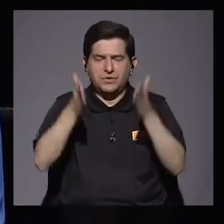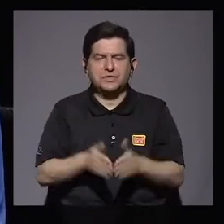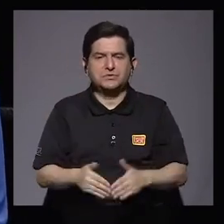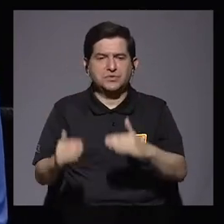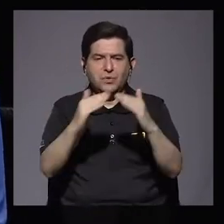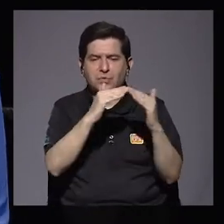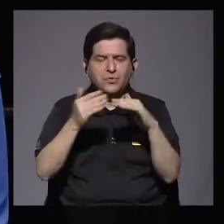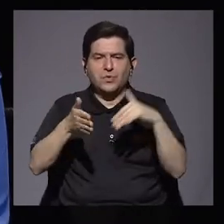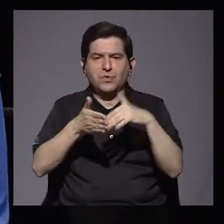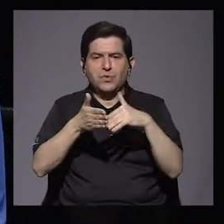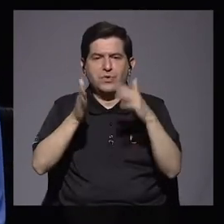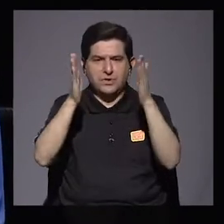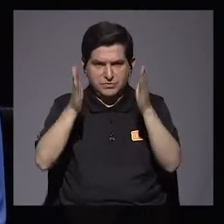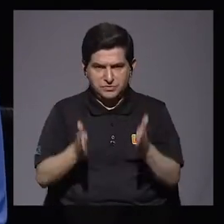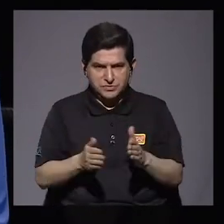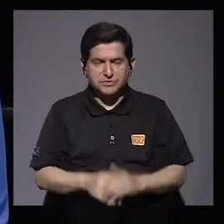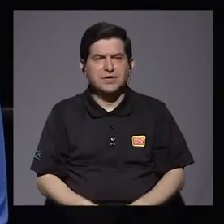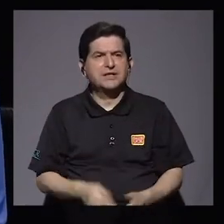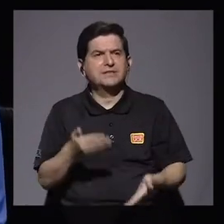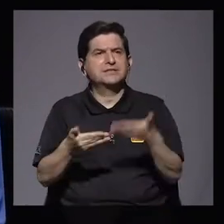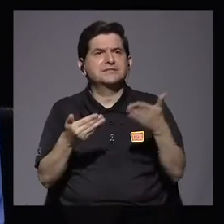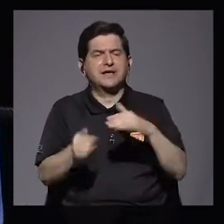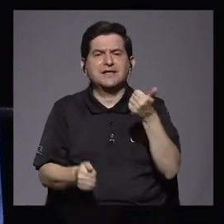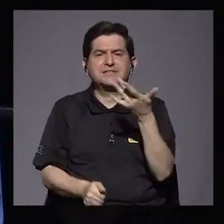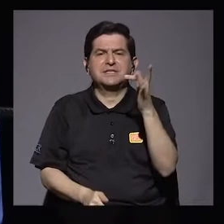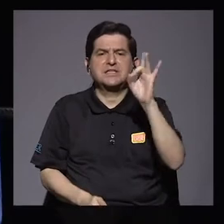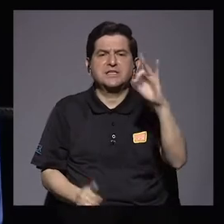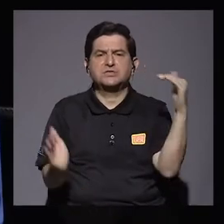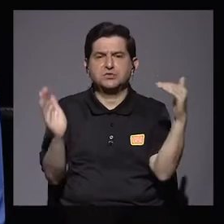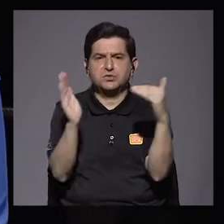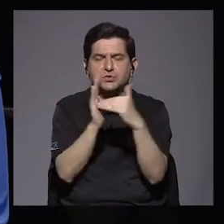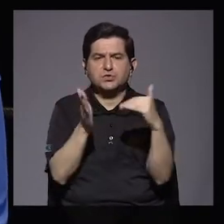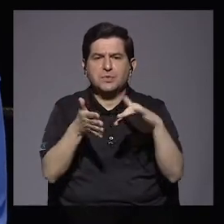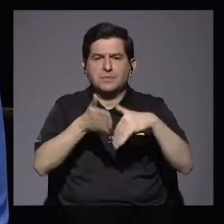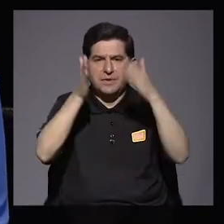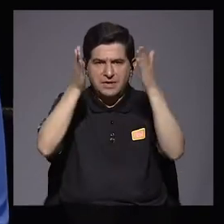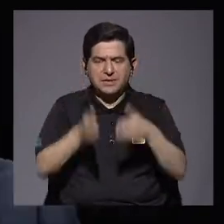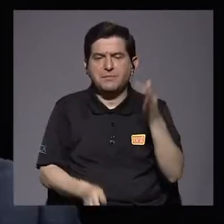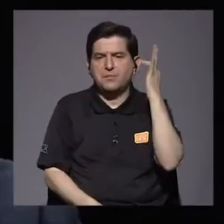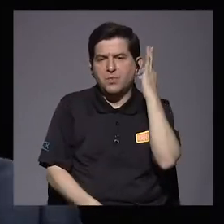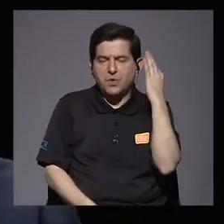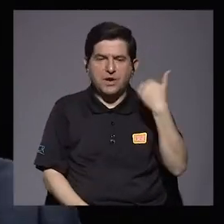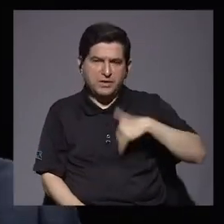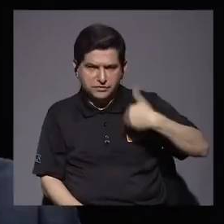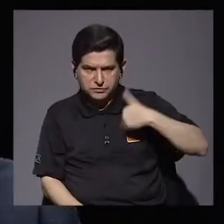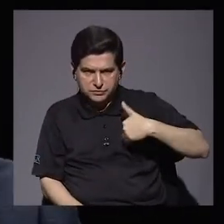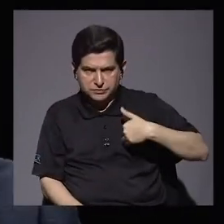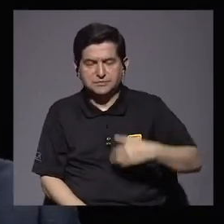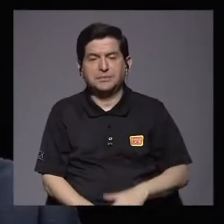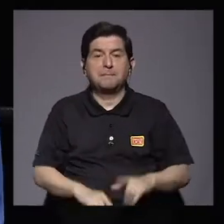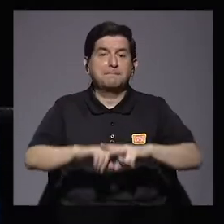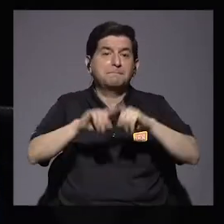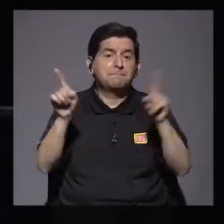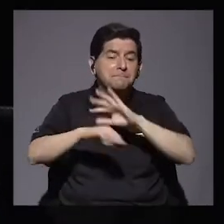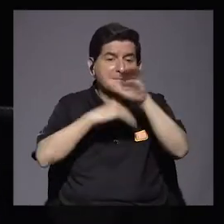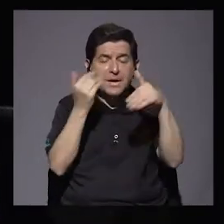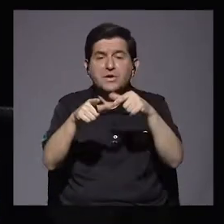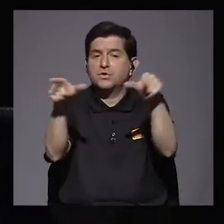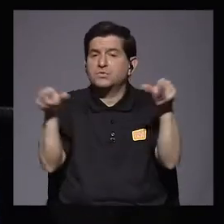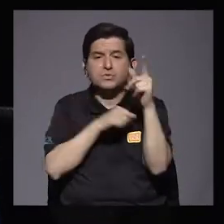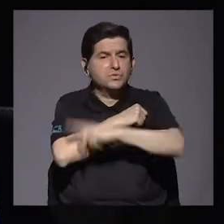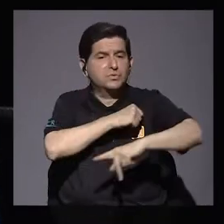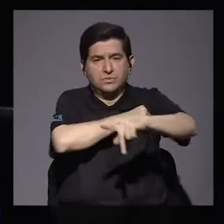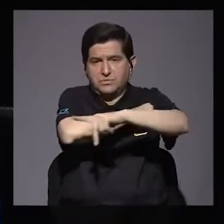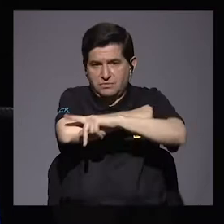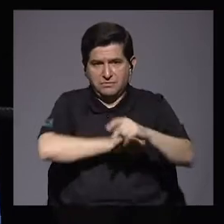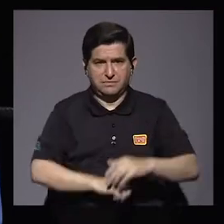estudiantil, una población estudiantil compuesta por cerca de 18,000 estudiantes, mujeres y hombres, pero de todos lados